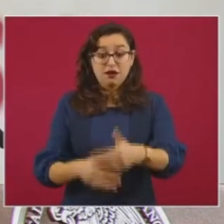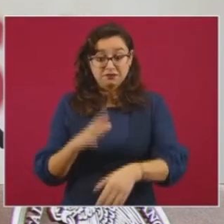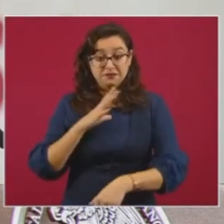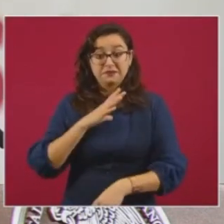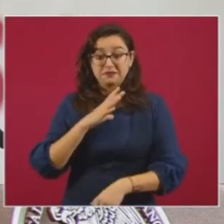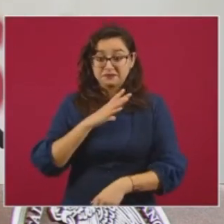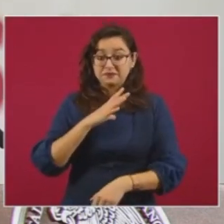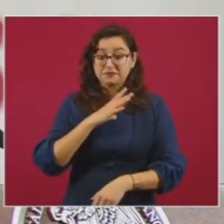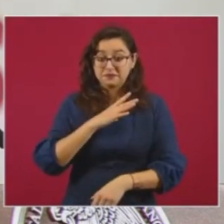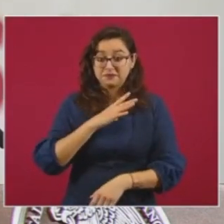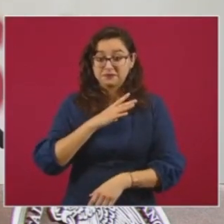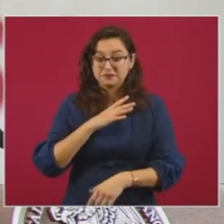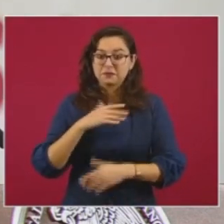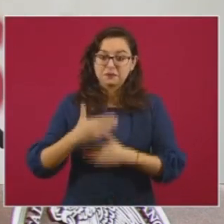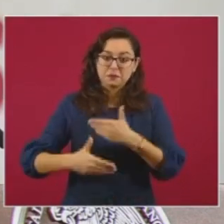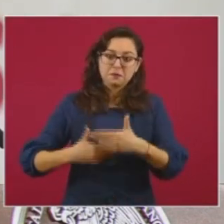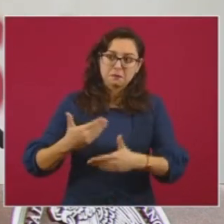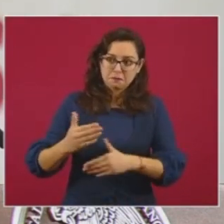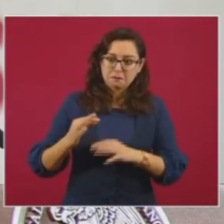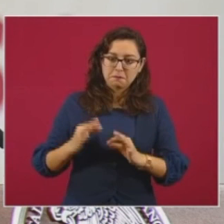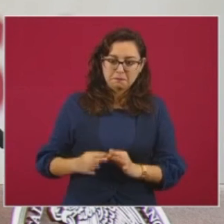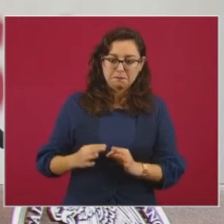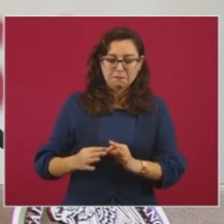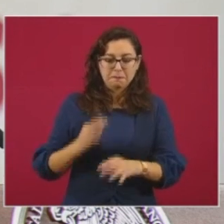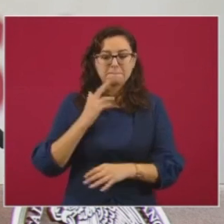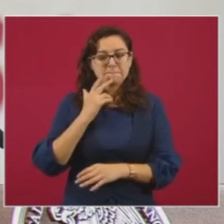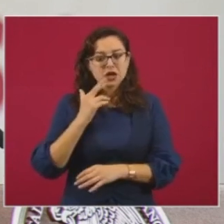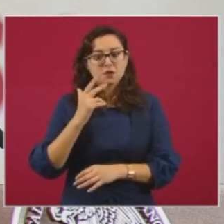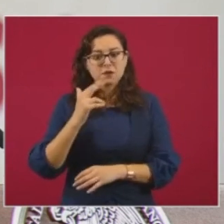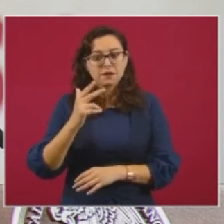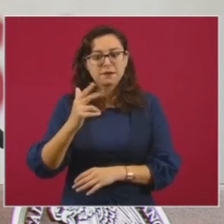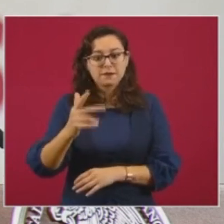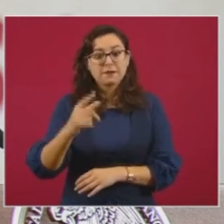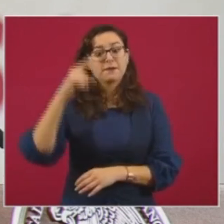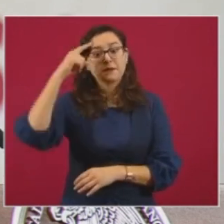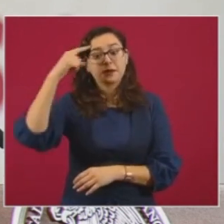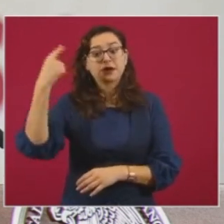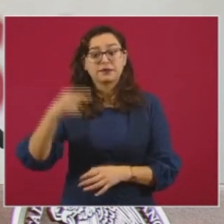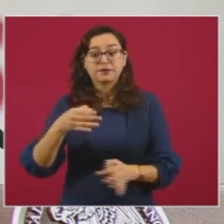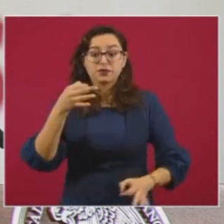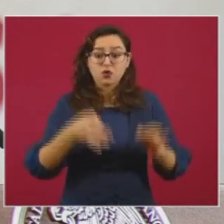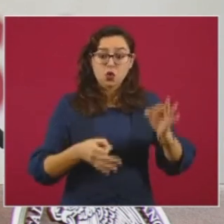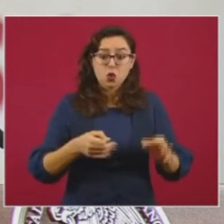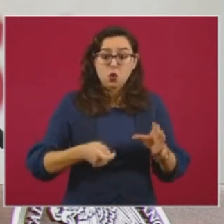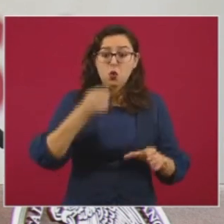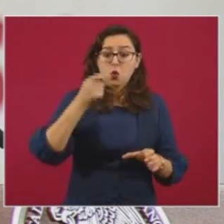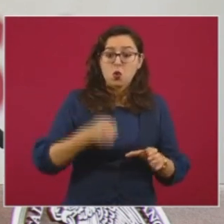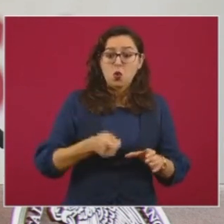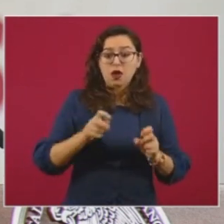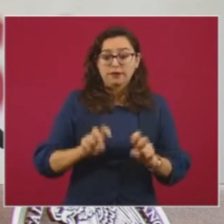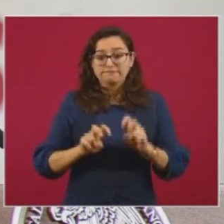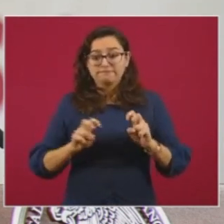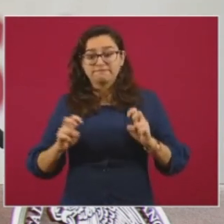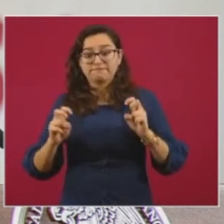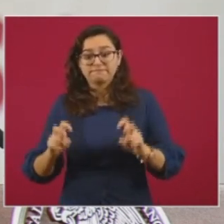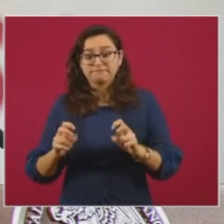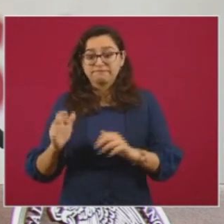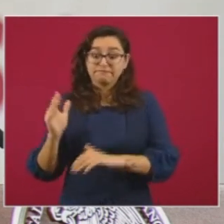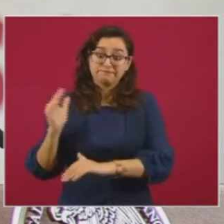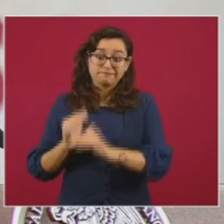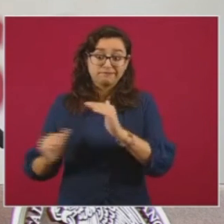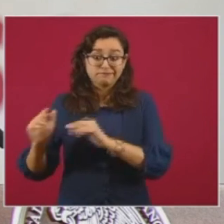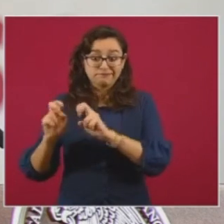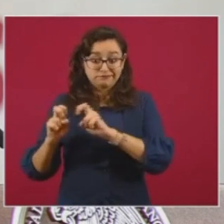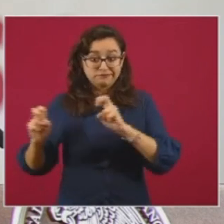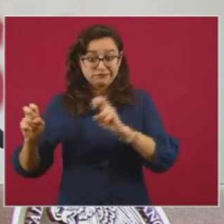va a dar frutos para que jueces, magistrados, ministros actúen con